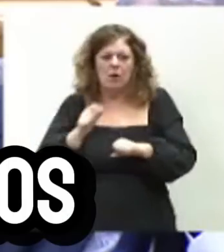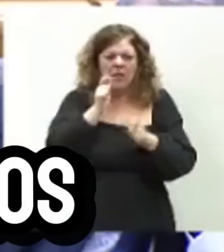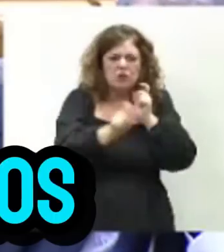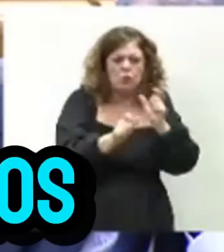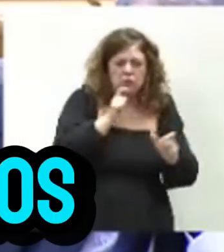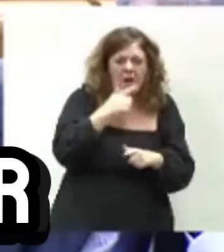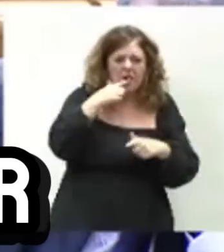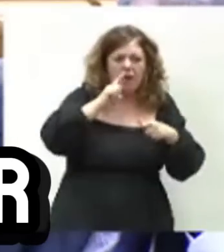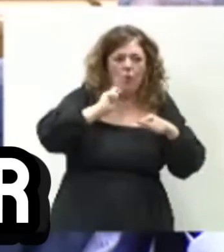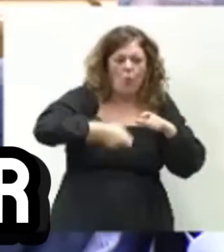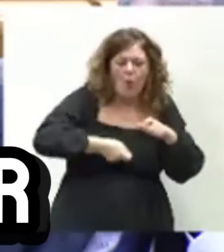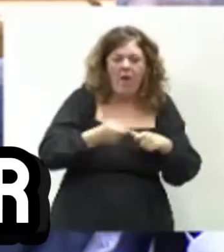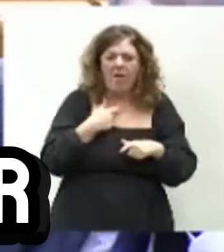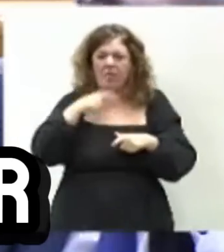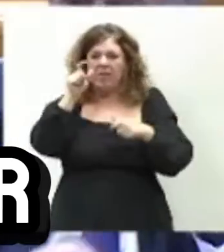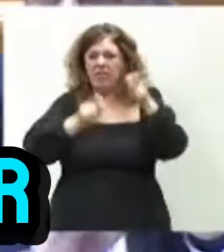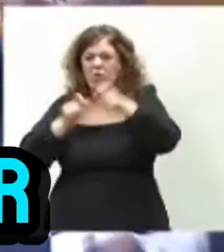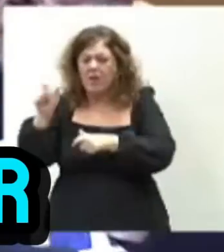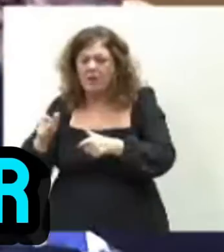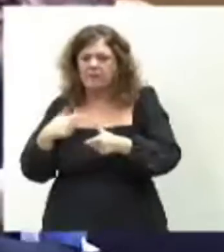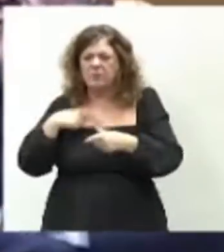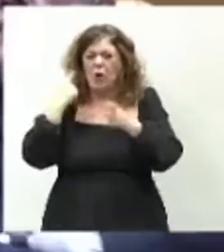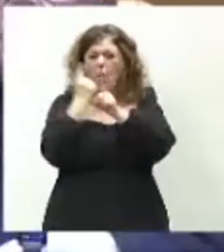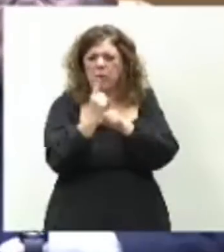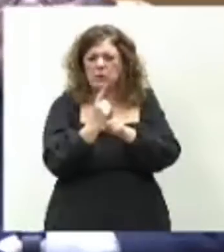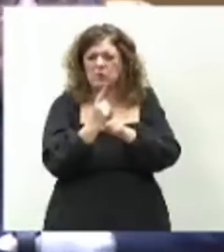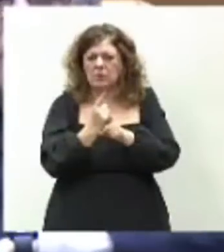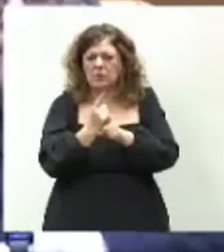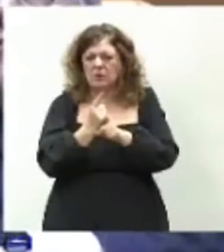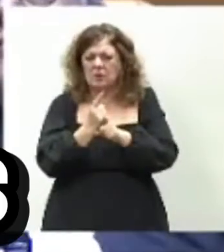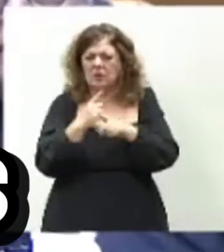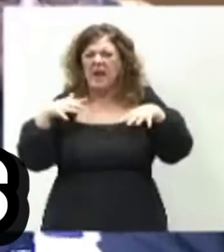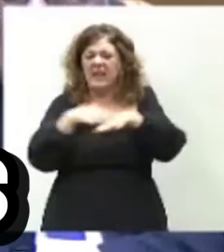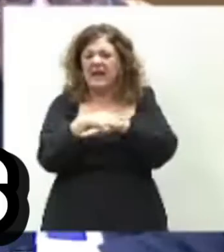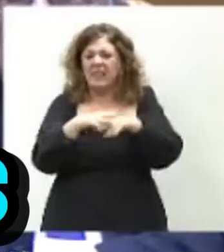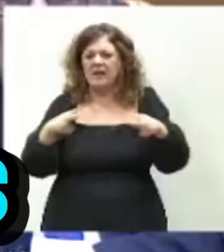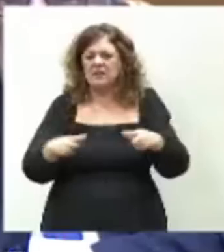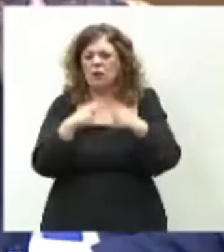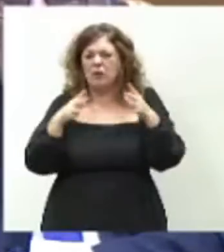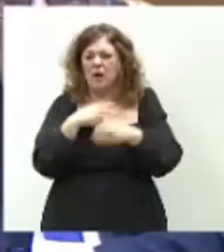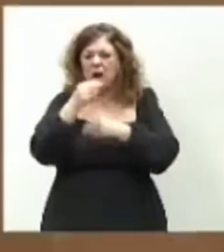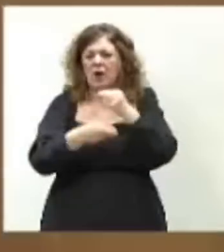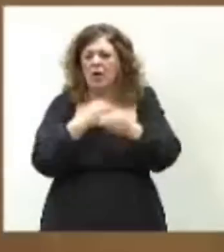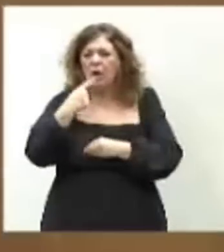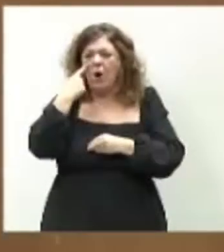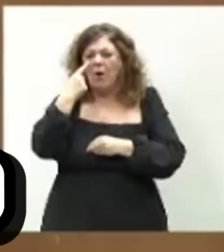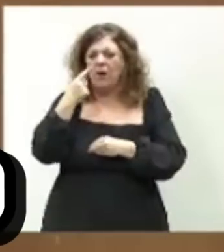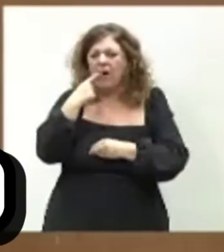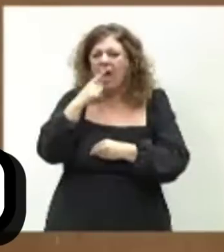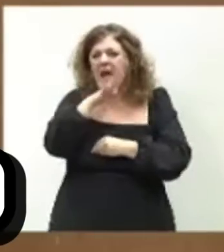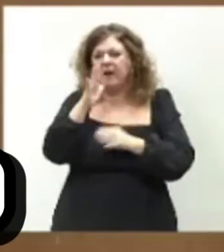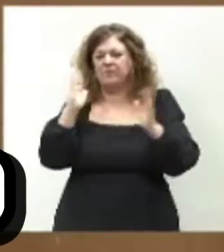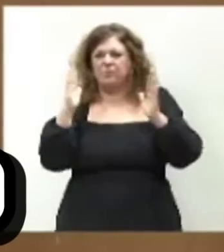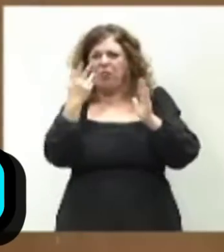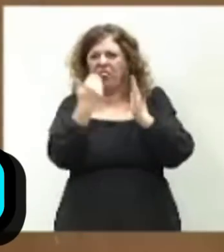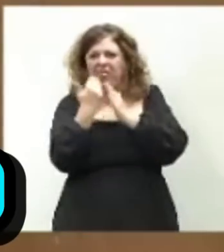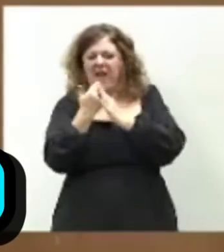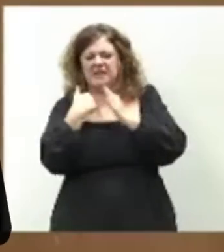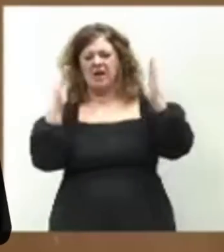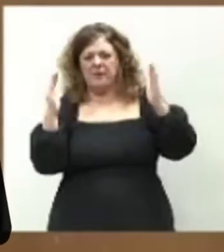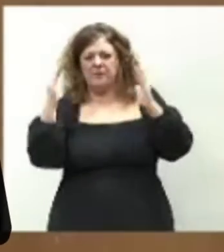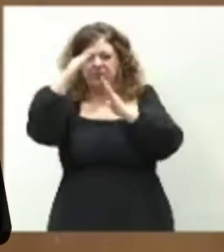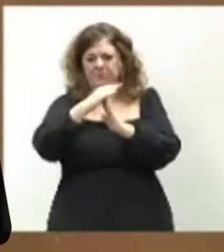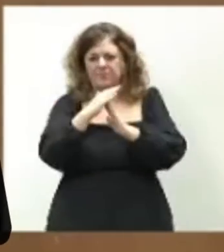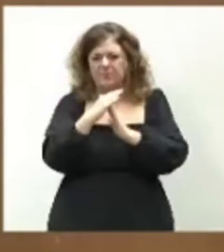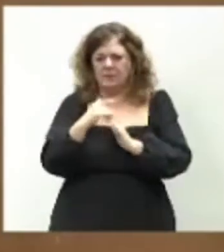jueces, periodistas, ciudadanos, oposición y bloquear en redes sociales, aunque bueno, estos días se ha dado una tregua. Permítame un